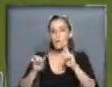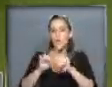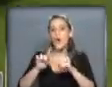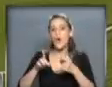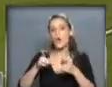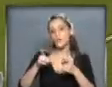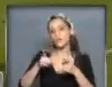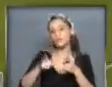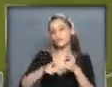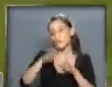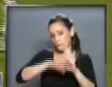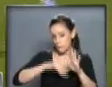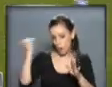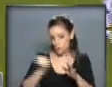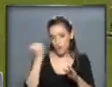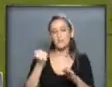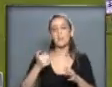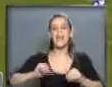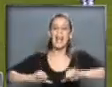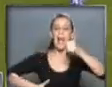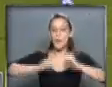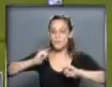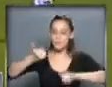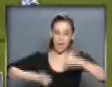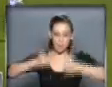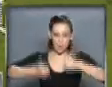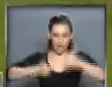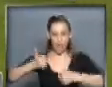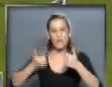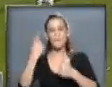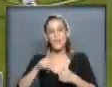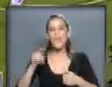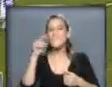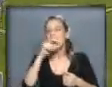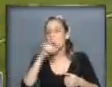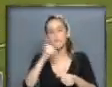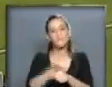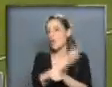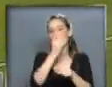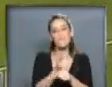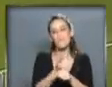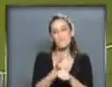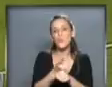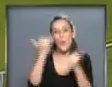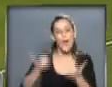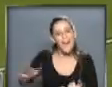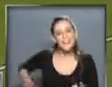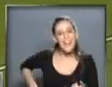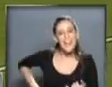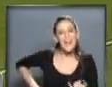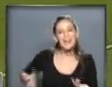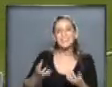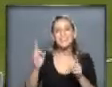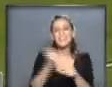punteros que tiene este campeonato. Sin embargo, Belgrano tampoco pudo realizar demasiado y se quedó con las ganas de llevarse 3 puntos